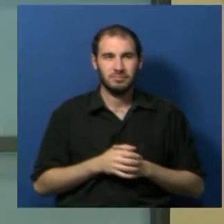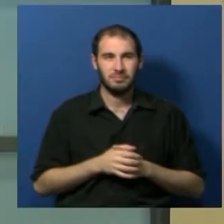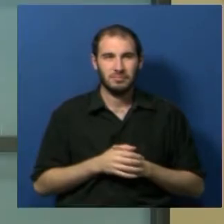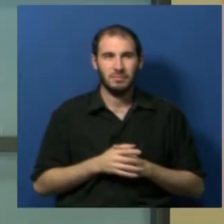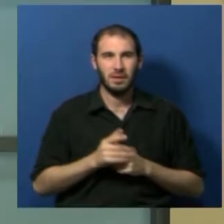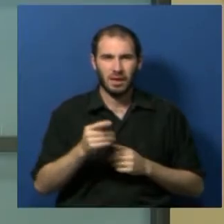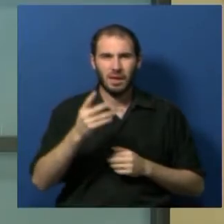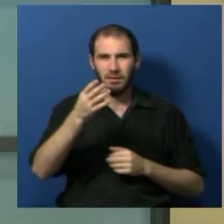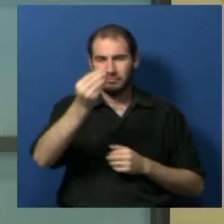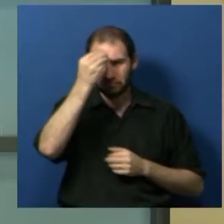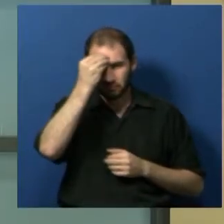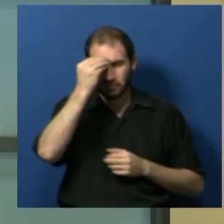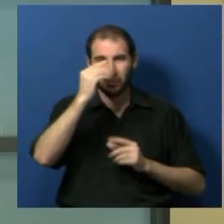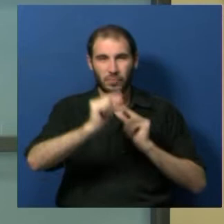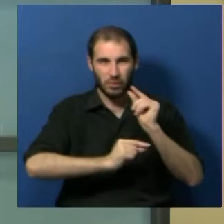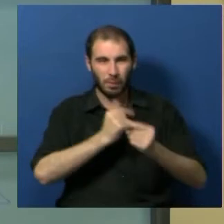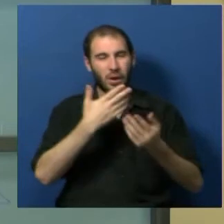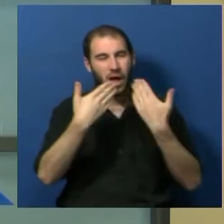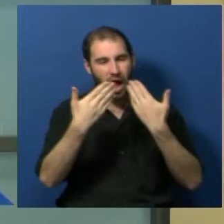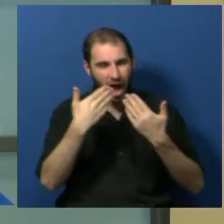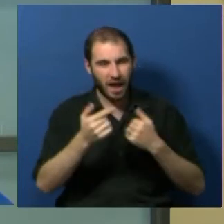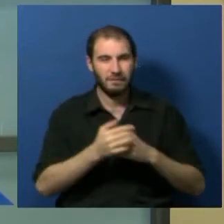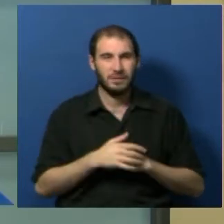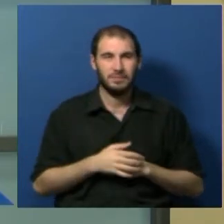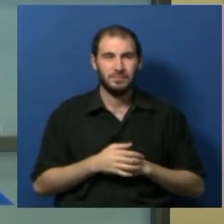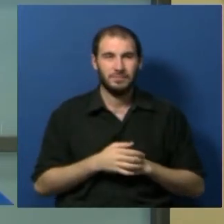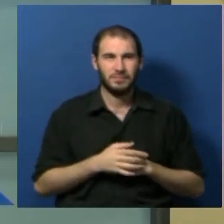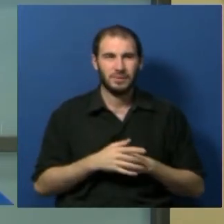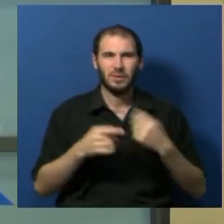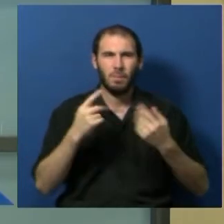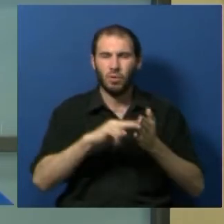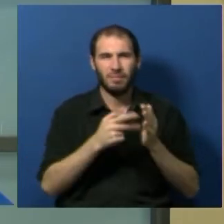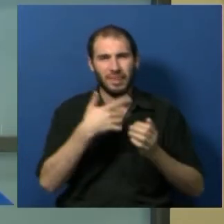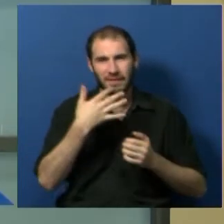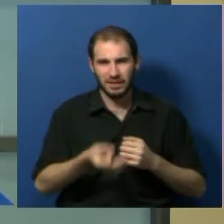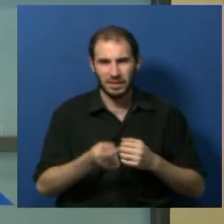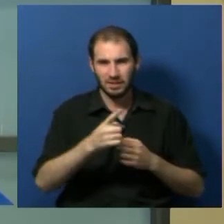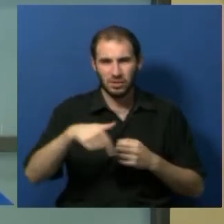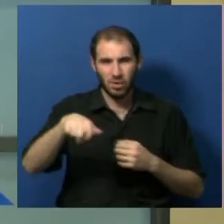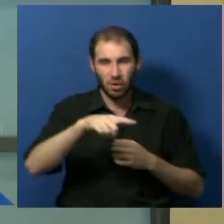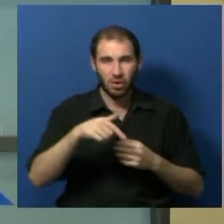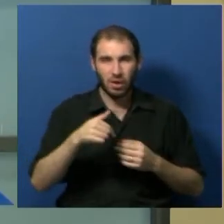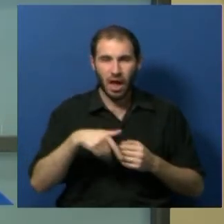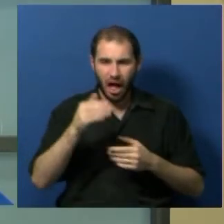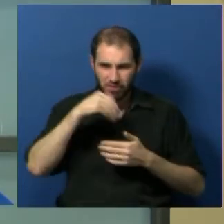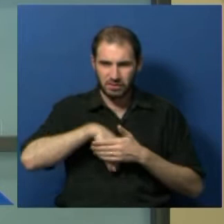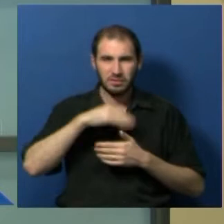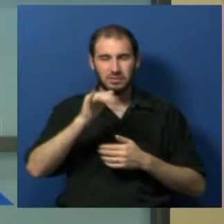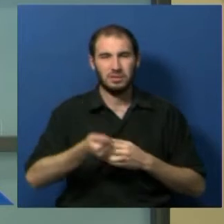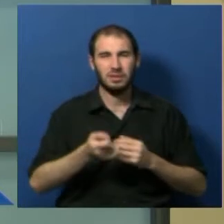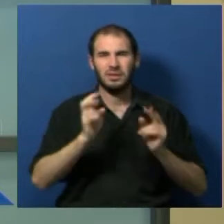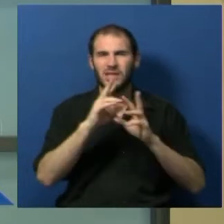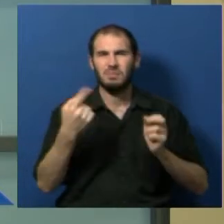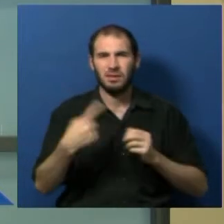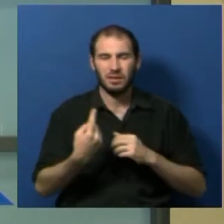van asimilando, y después nos ponemos a charlar y van saliendo las verdaderas problemáticas que a ellos los constituyen, que tienen que ver con